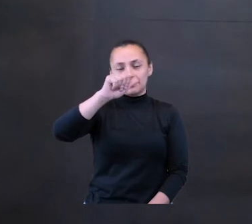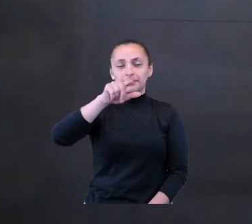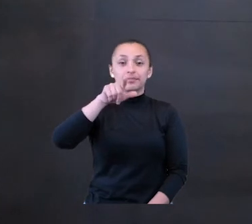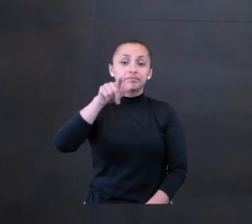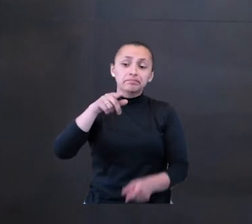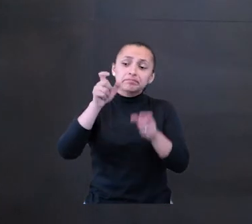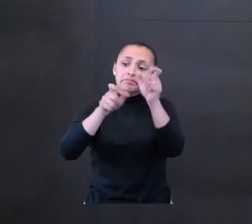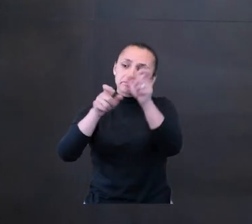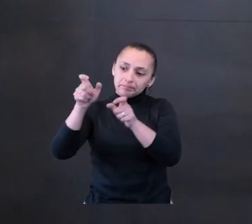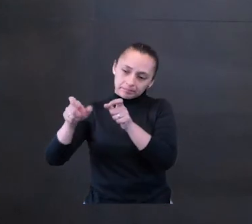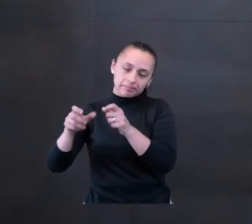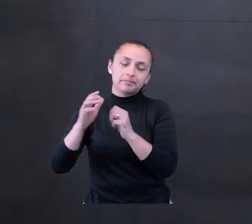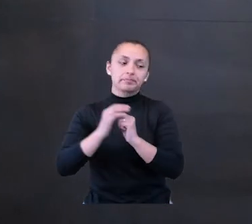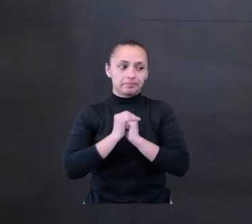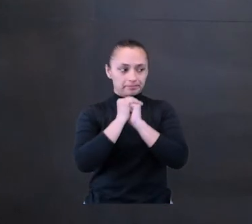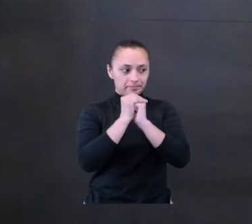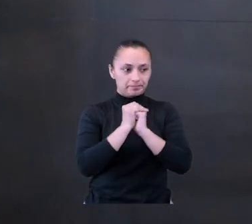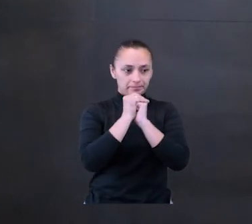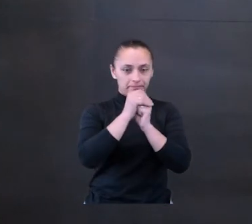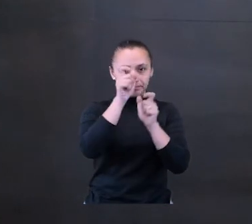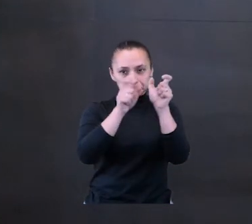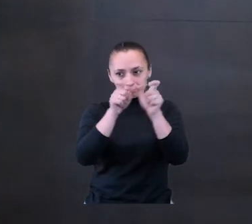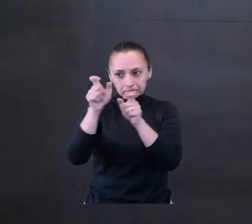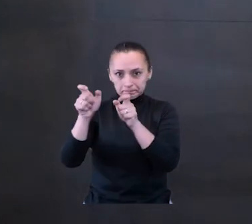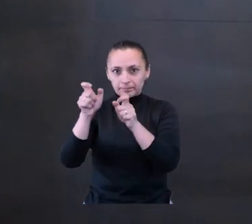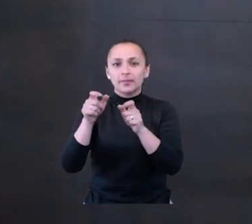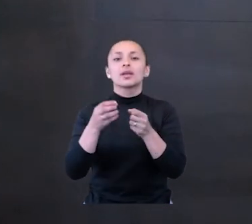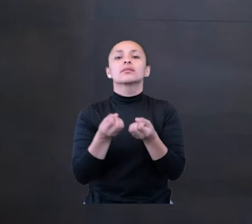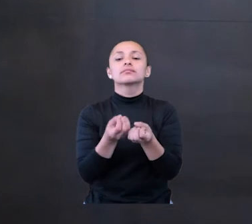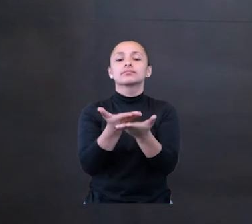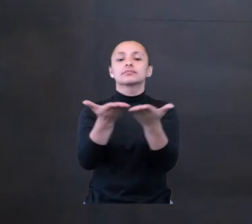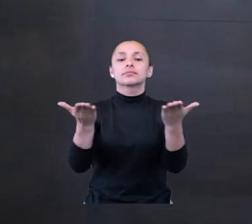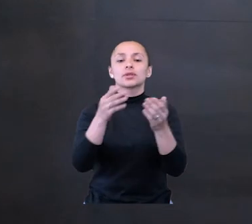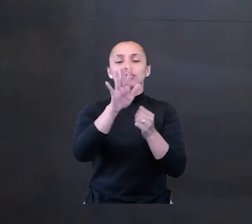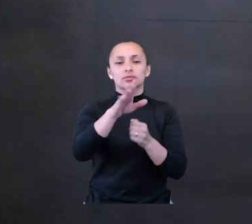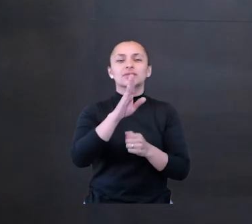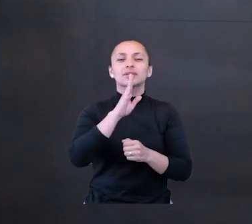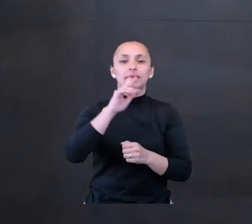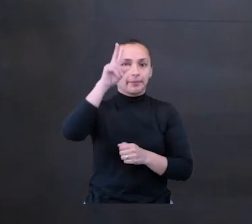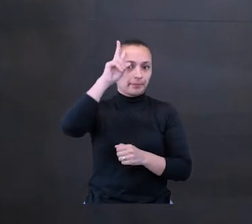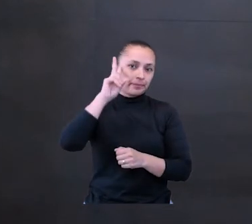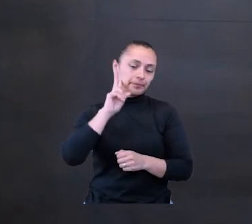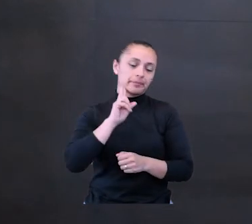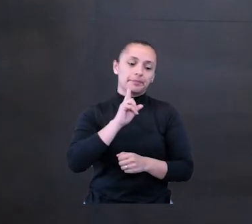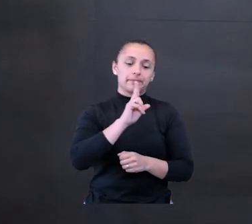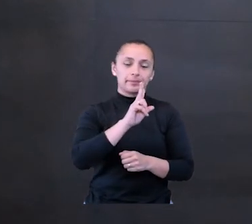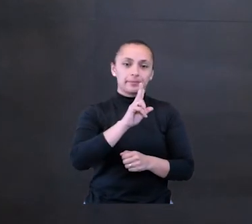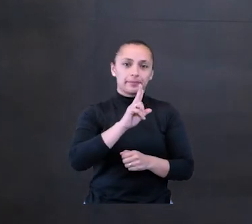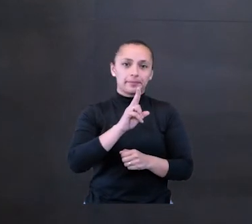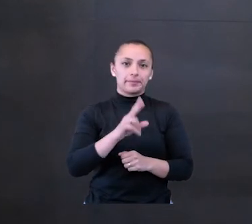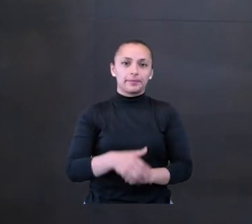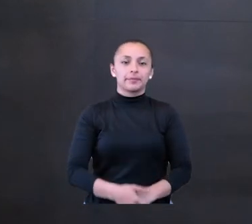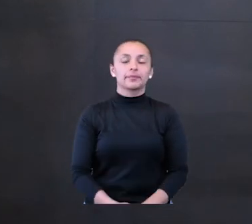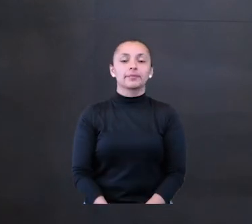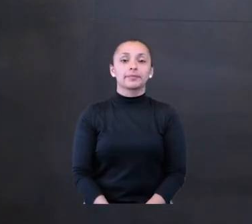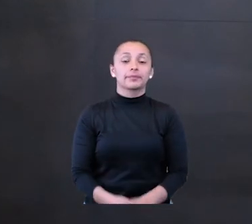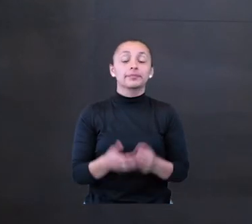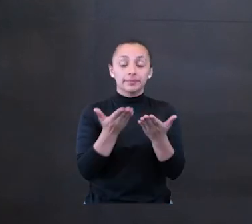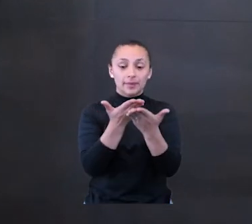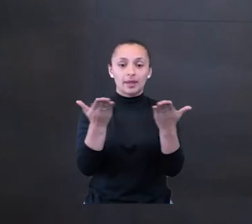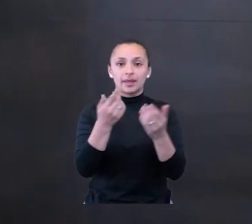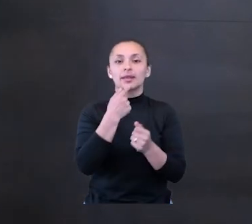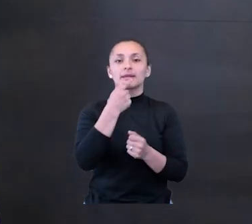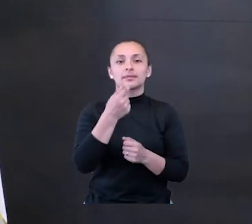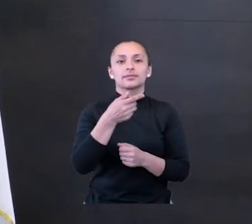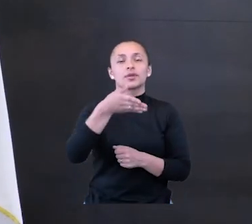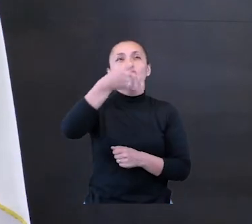estos hermanos oramos por ellos y los colocamos en las manos de nuestra madre la santísima virgen maría a ella le